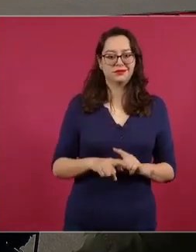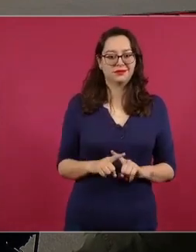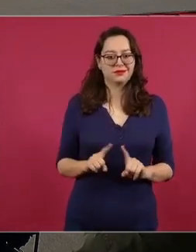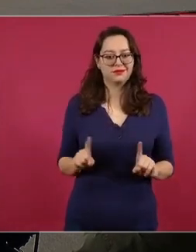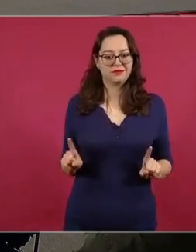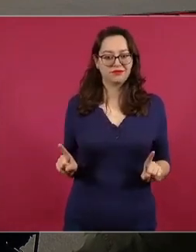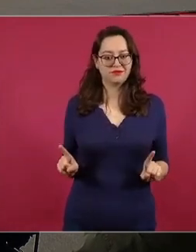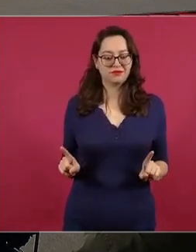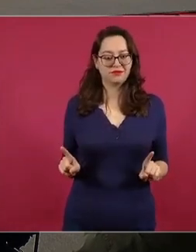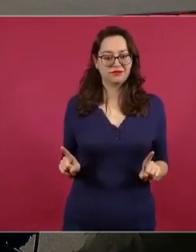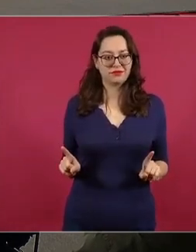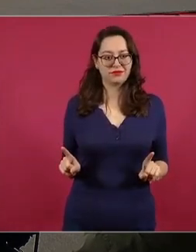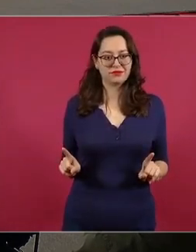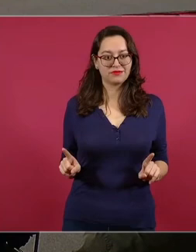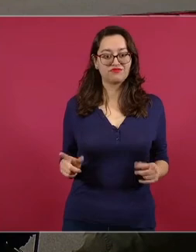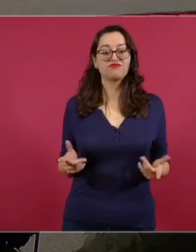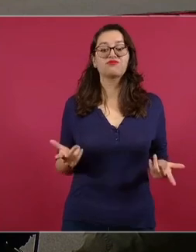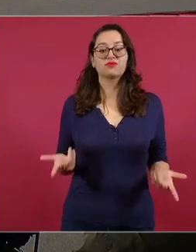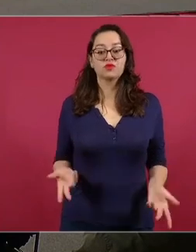esa política,